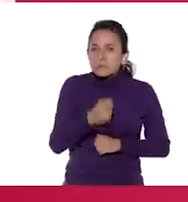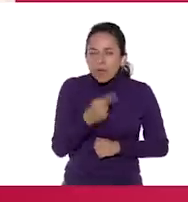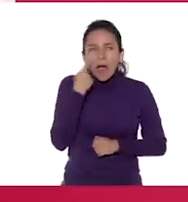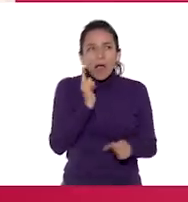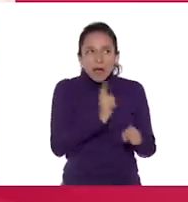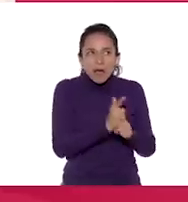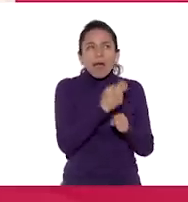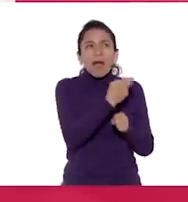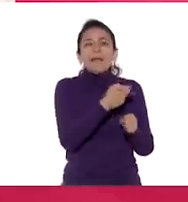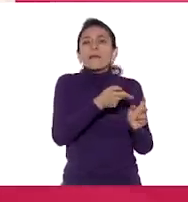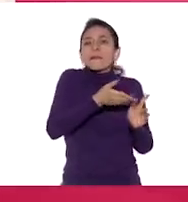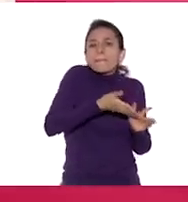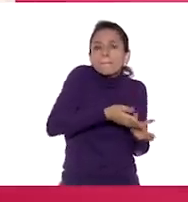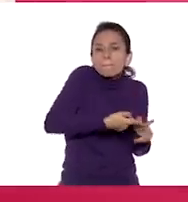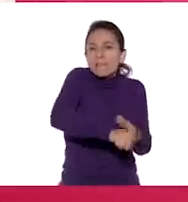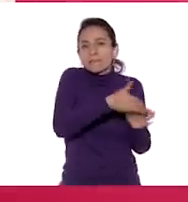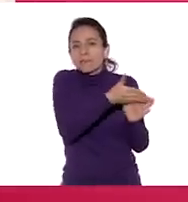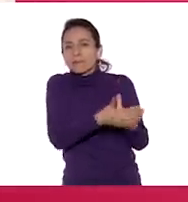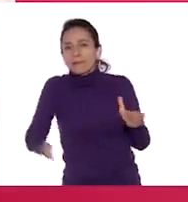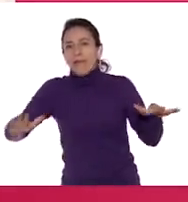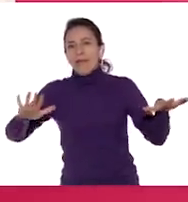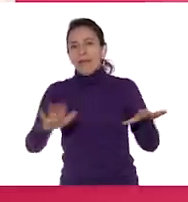modernidad.